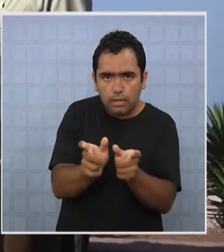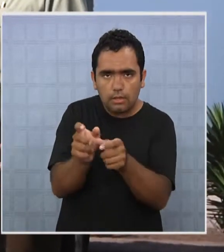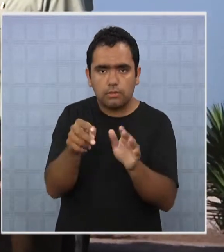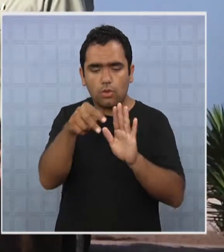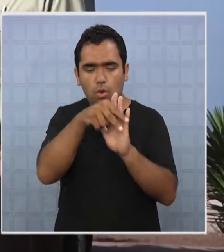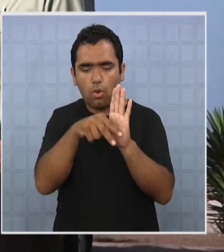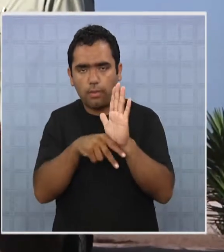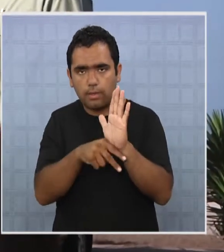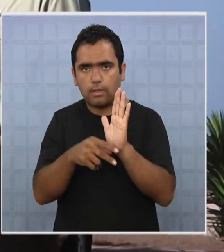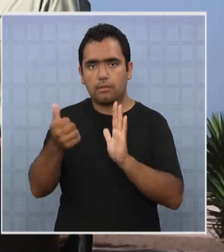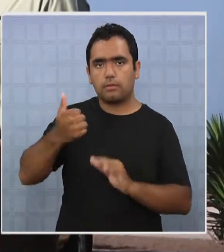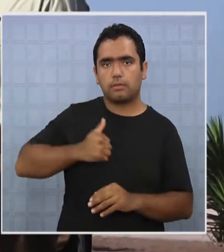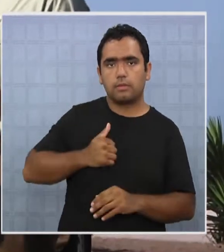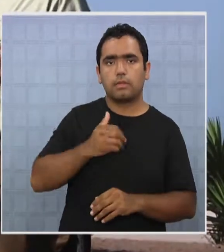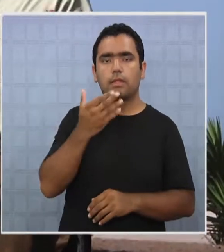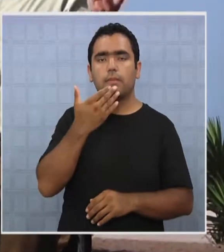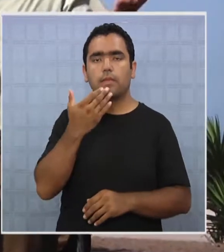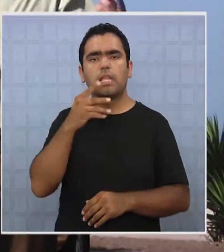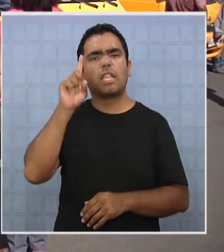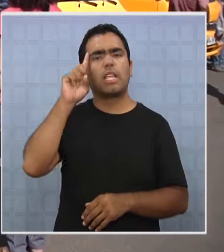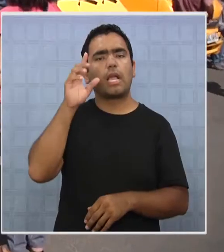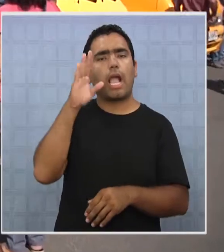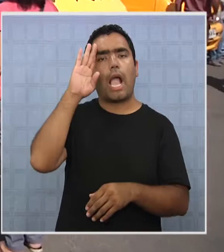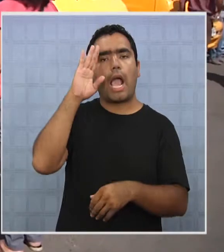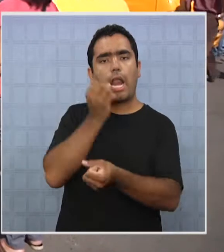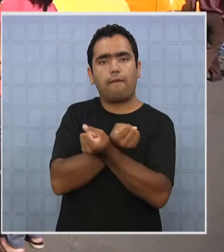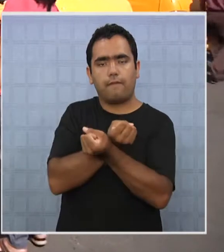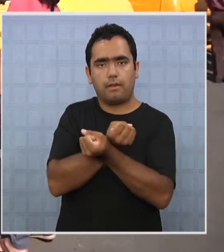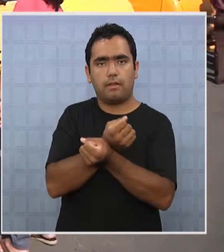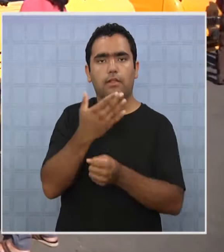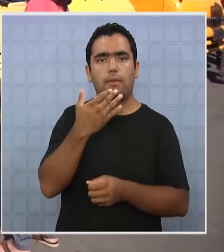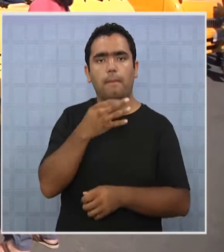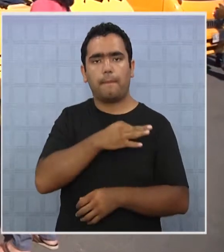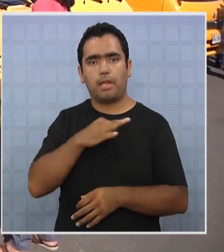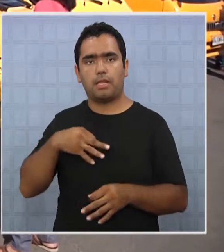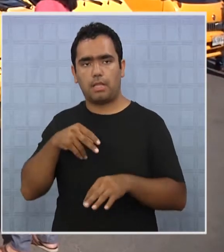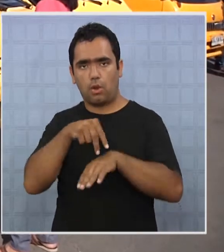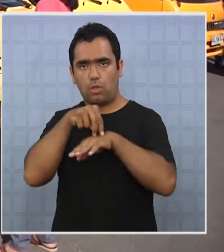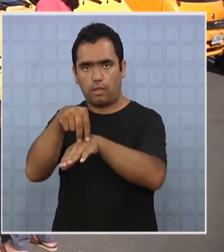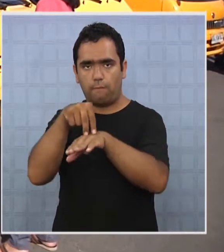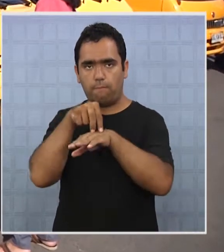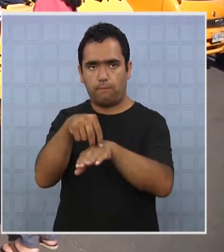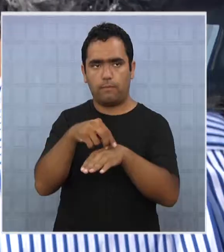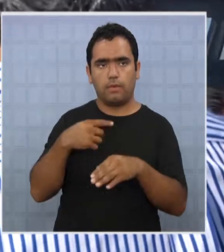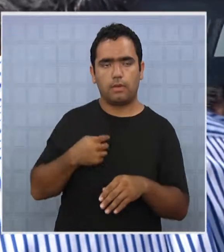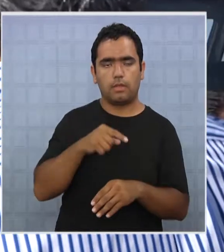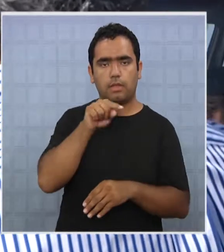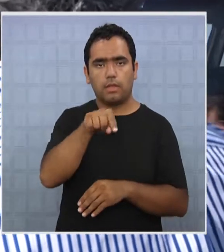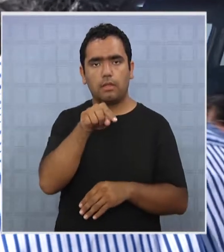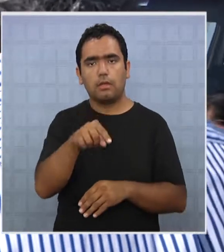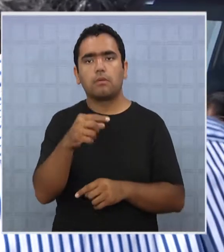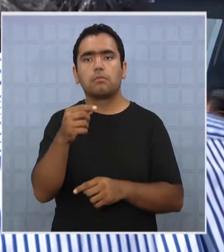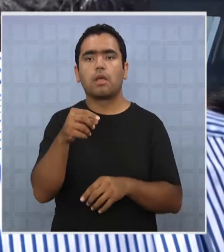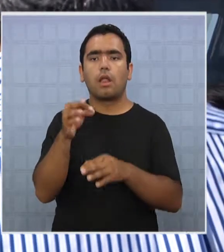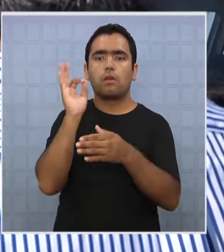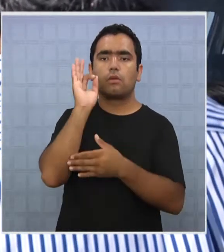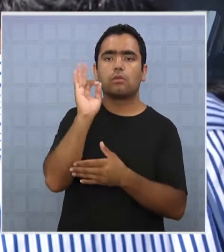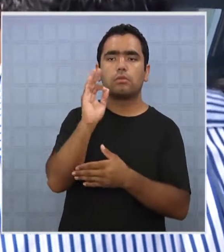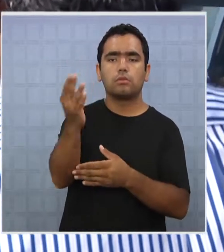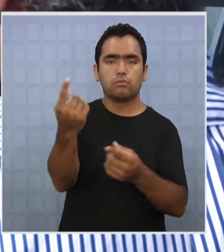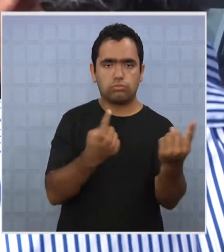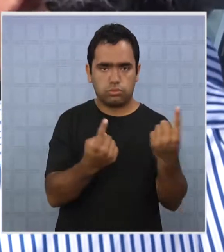compete a Carabineros y al Ministerio de Transportes, entidades que han agendado reuniones con los transportistas para resolver temas como